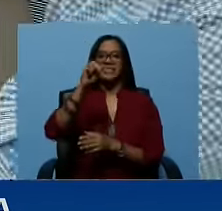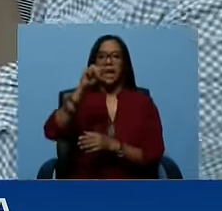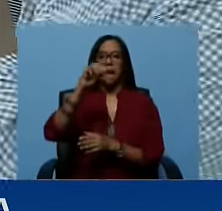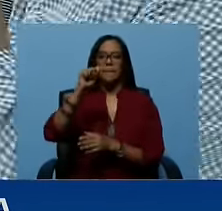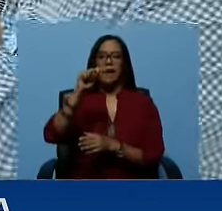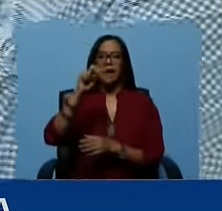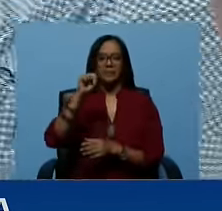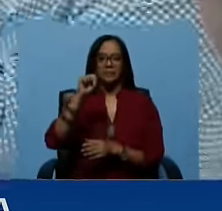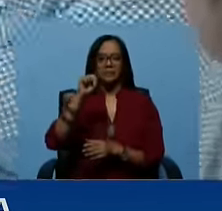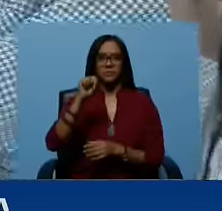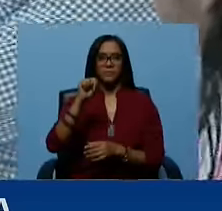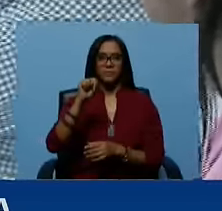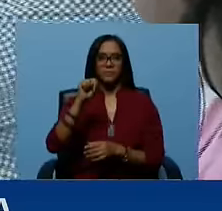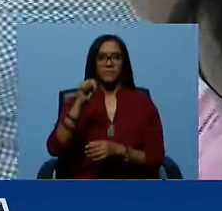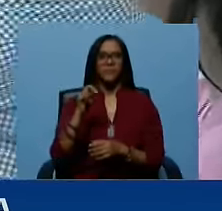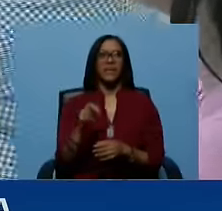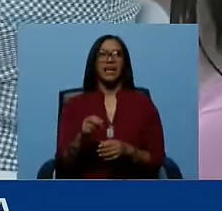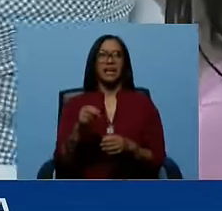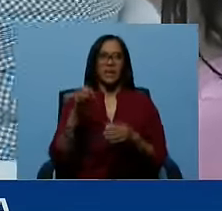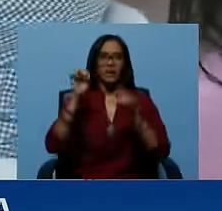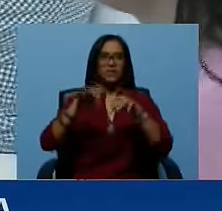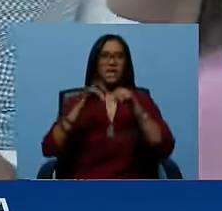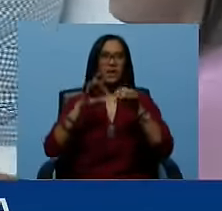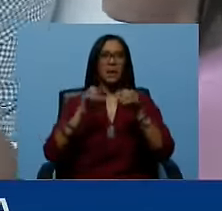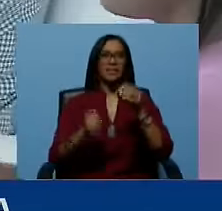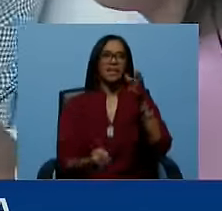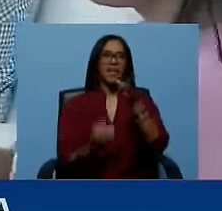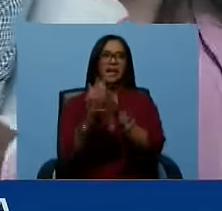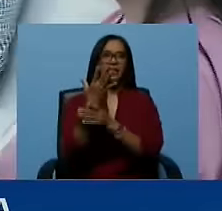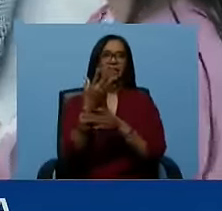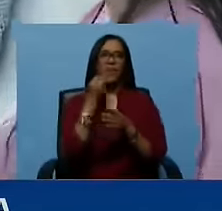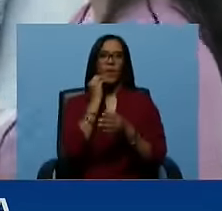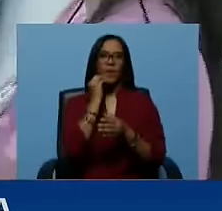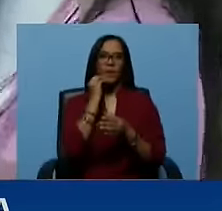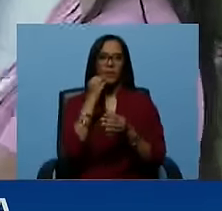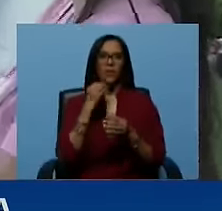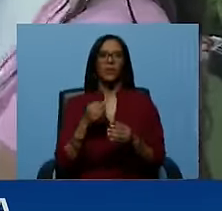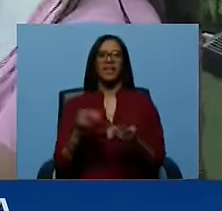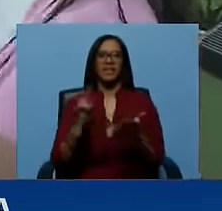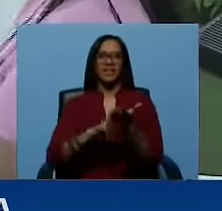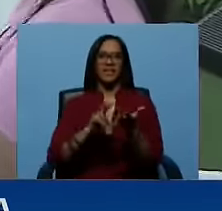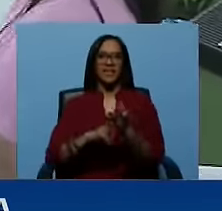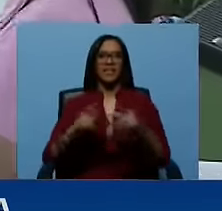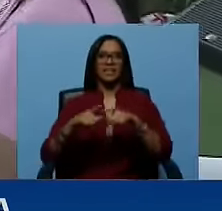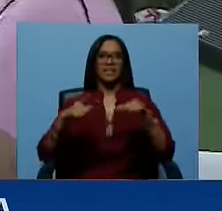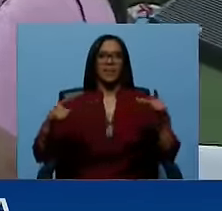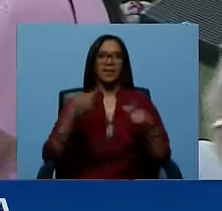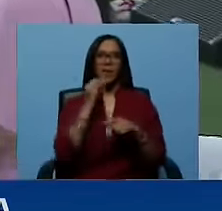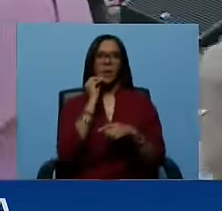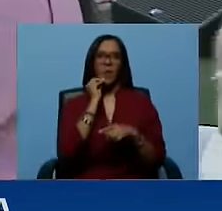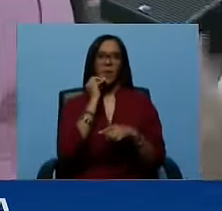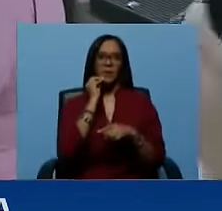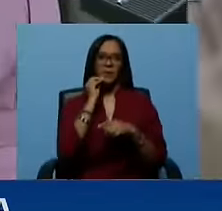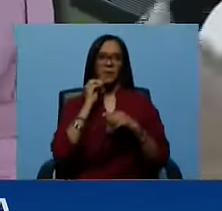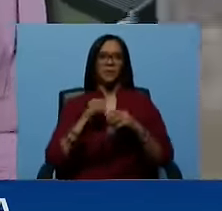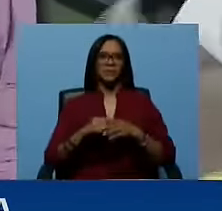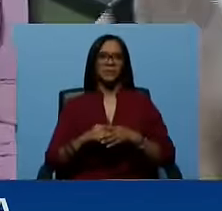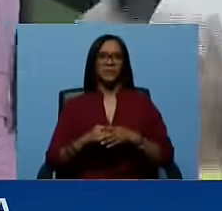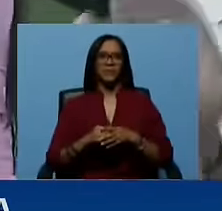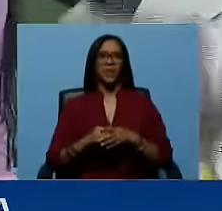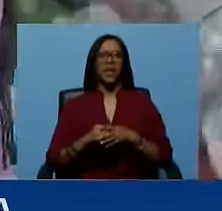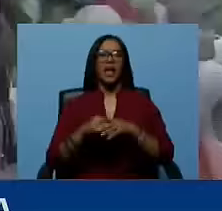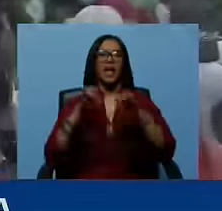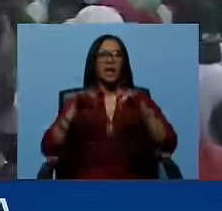sembré para que sea el samán de la juventud, la garantía del crecimiento de esta juventud. Lo sembré